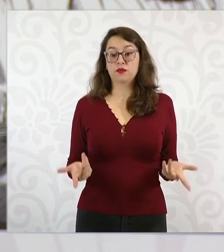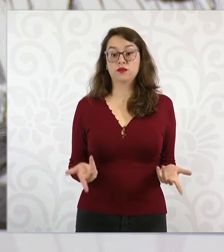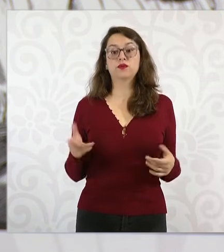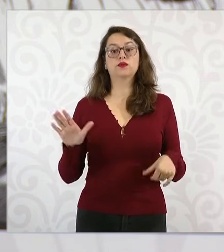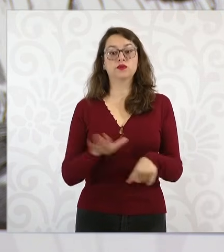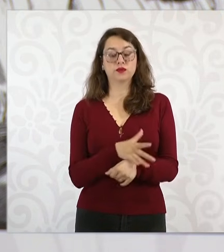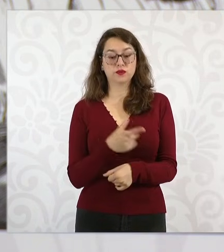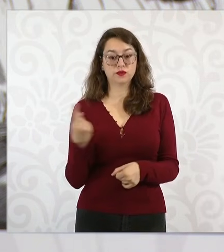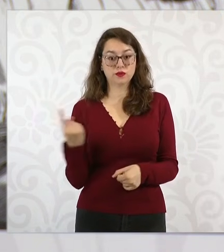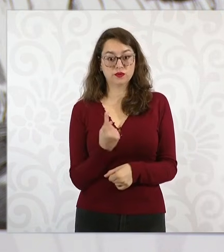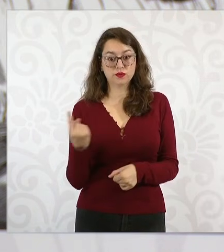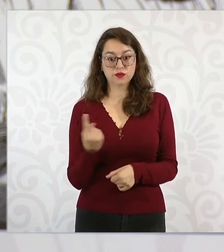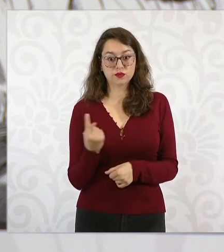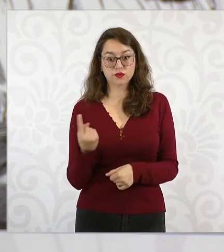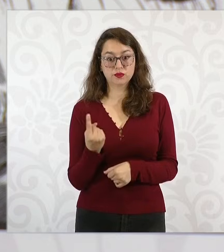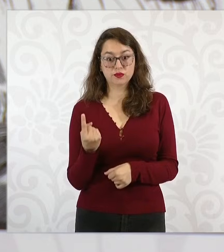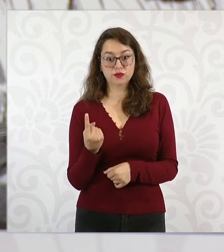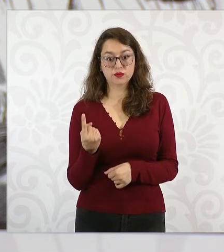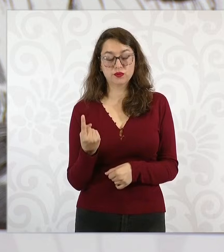porque